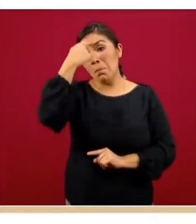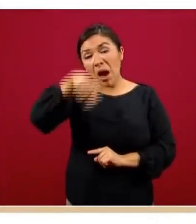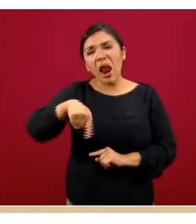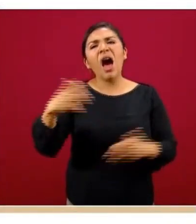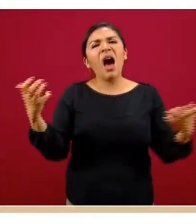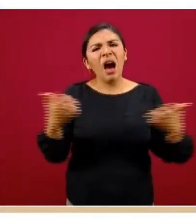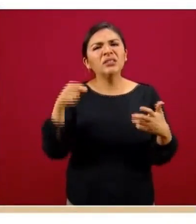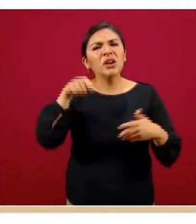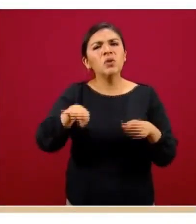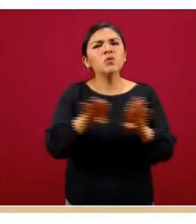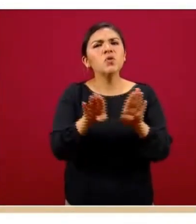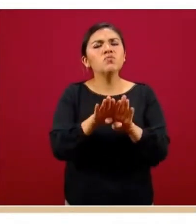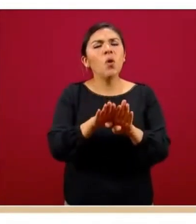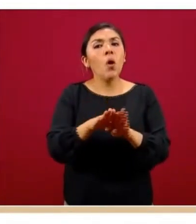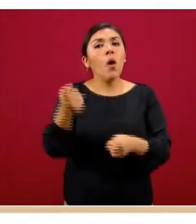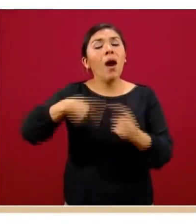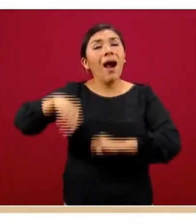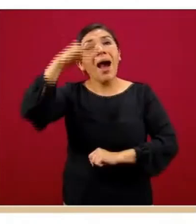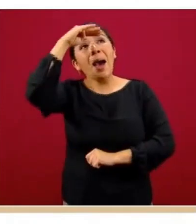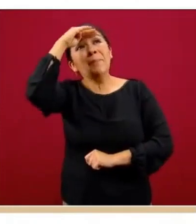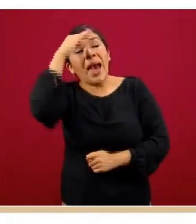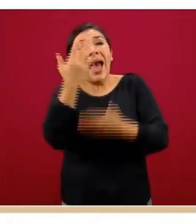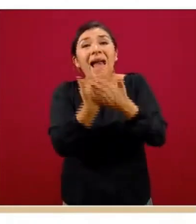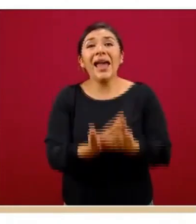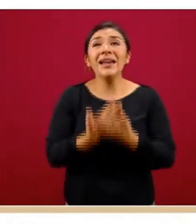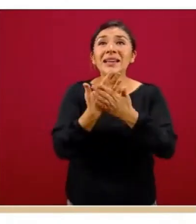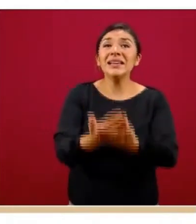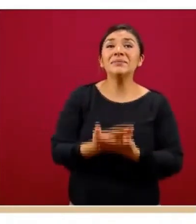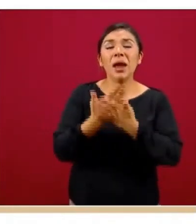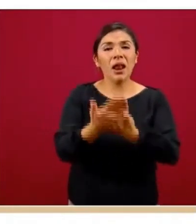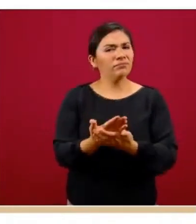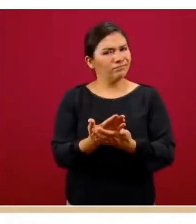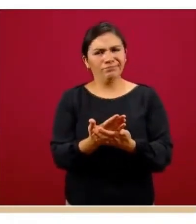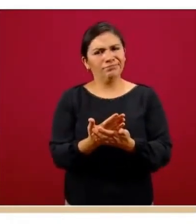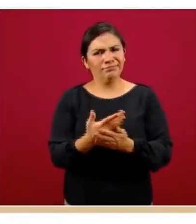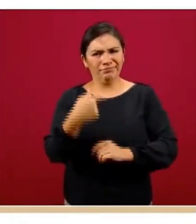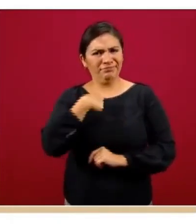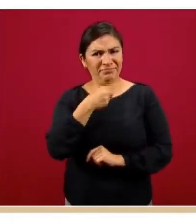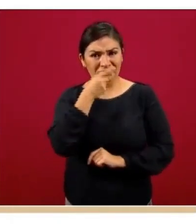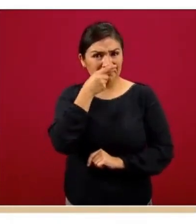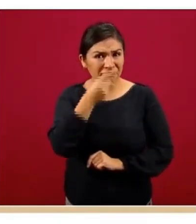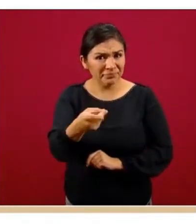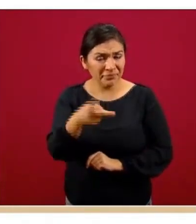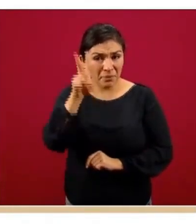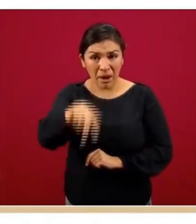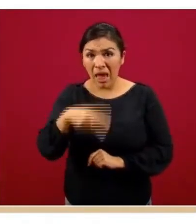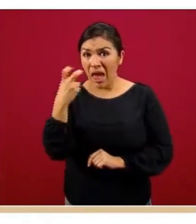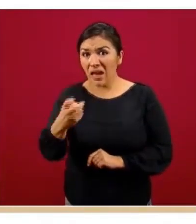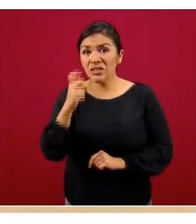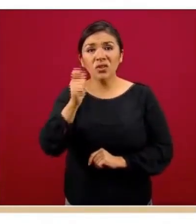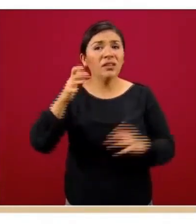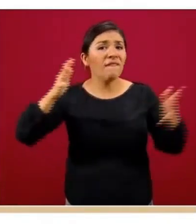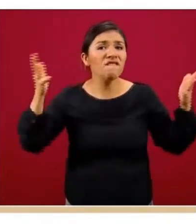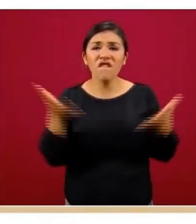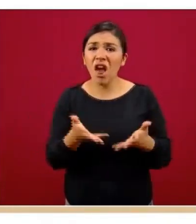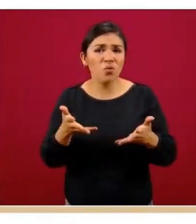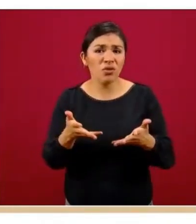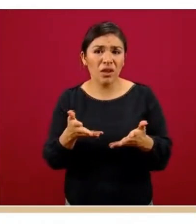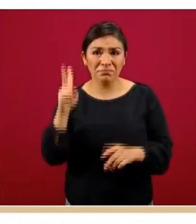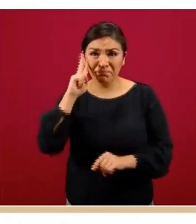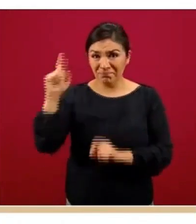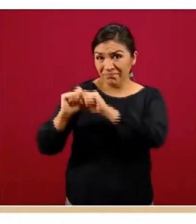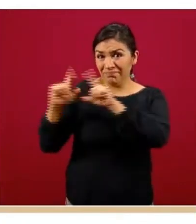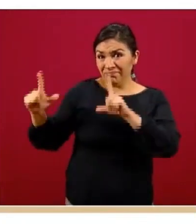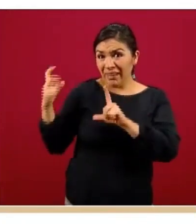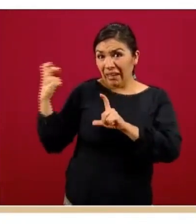cierta manera una expectativa a la gente. Decirles que eso es un fraude, que nosotros